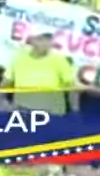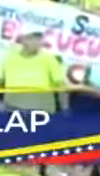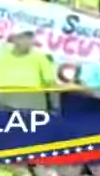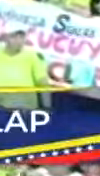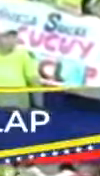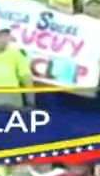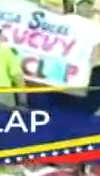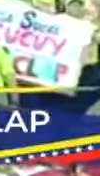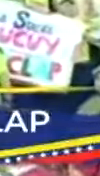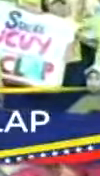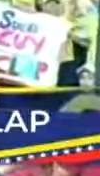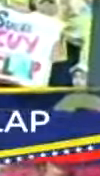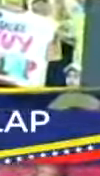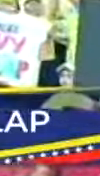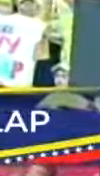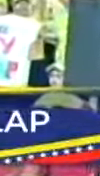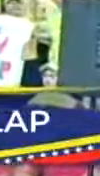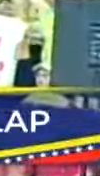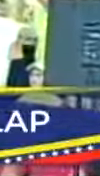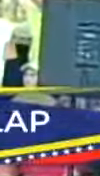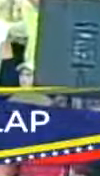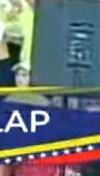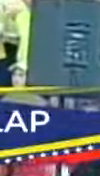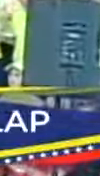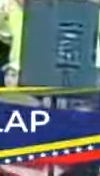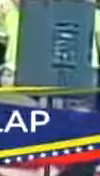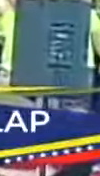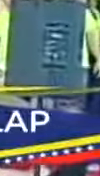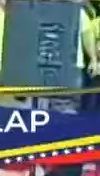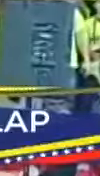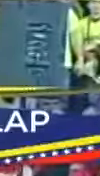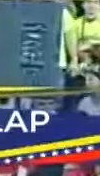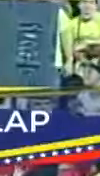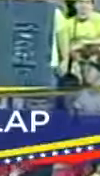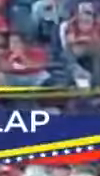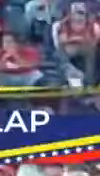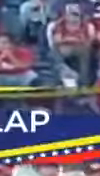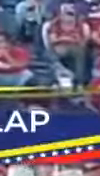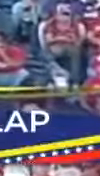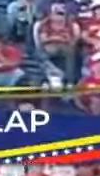experiencias productivas que se realizan desde acá, desde